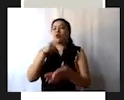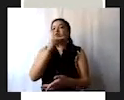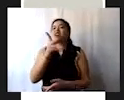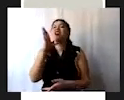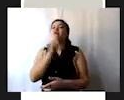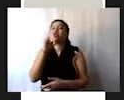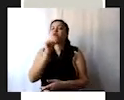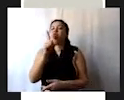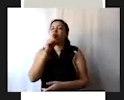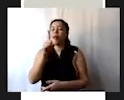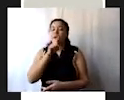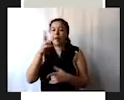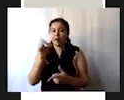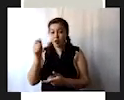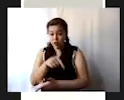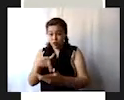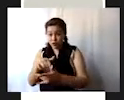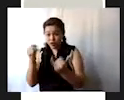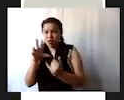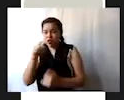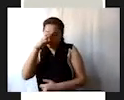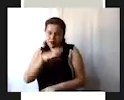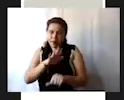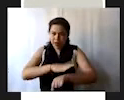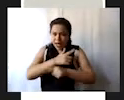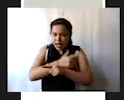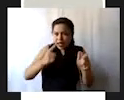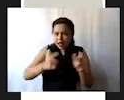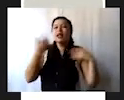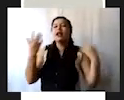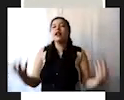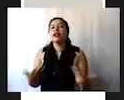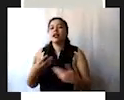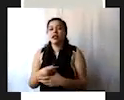en otros sitios, ¿no? Y pues bueno, también nos sirve